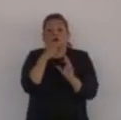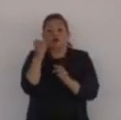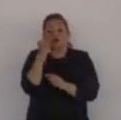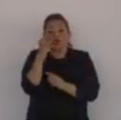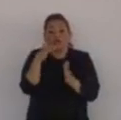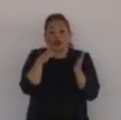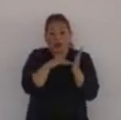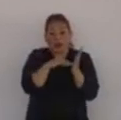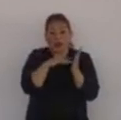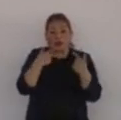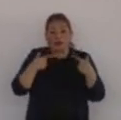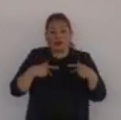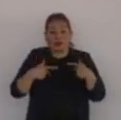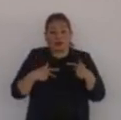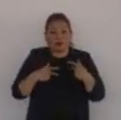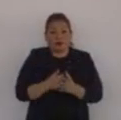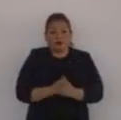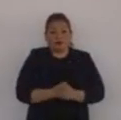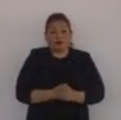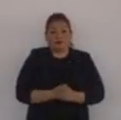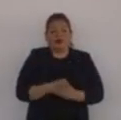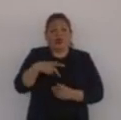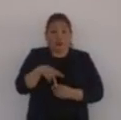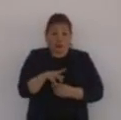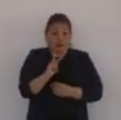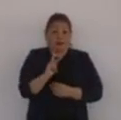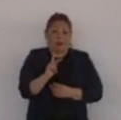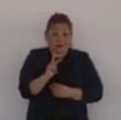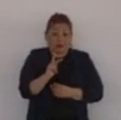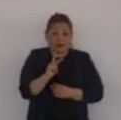1.200.000 personas. Pero además,